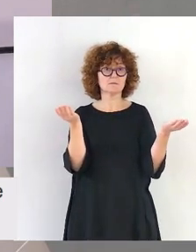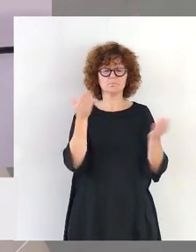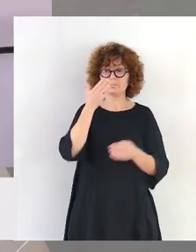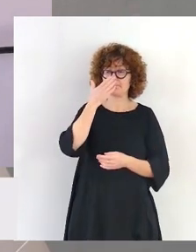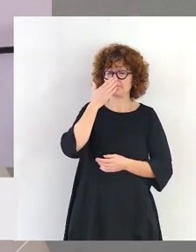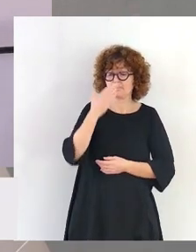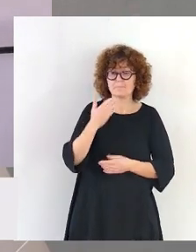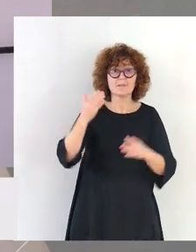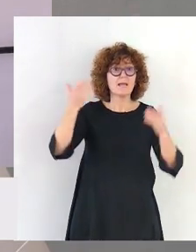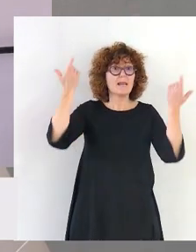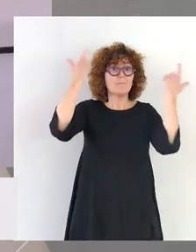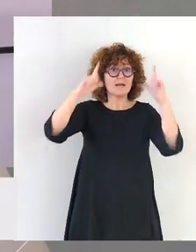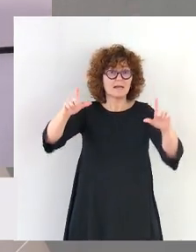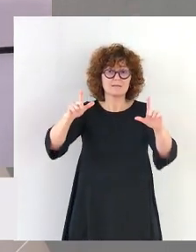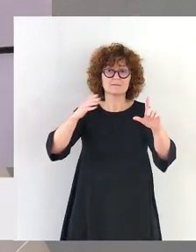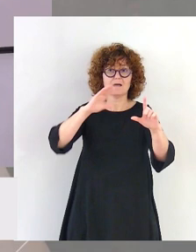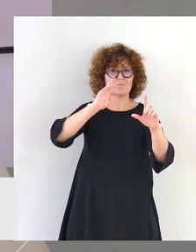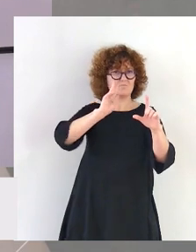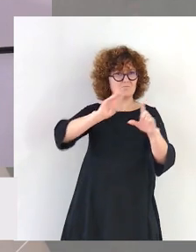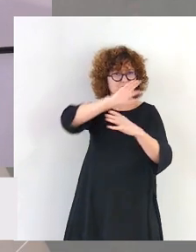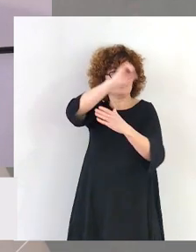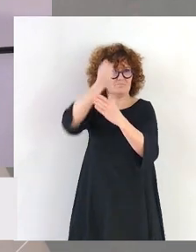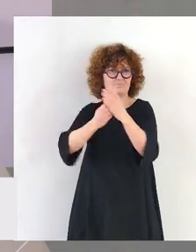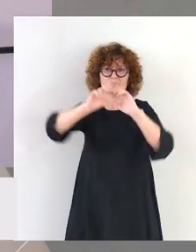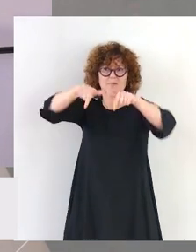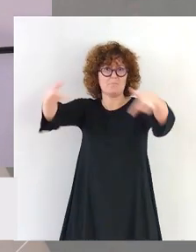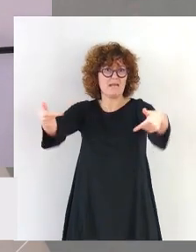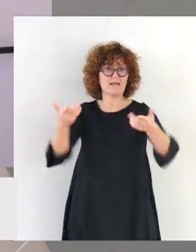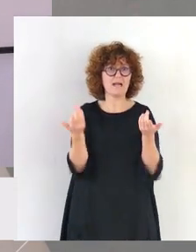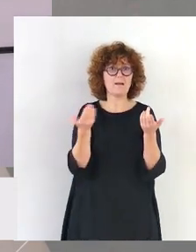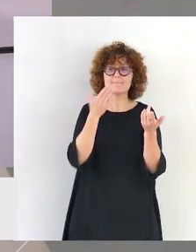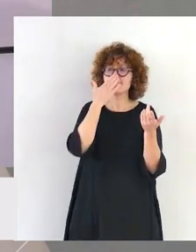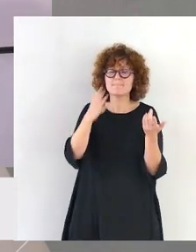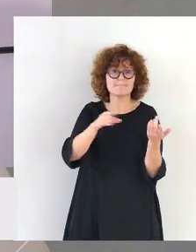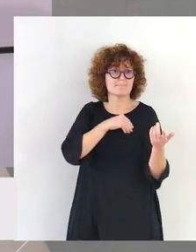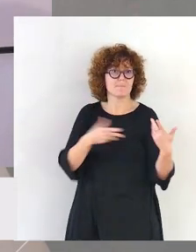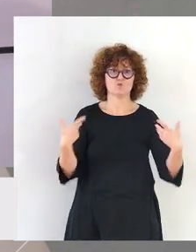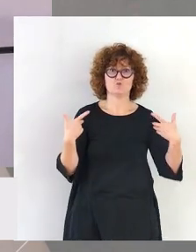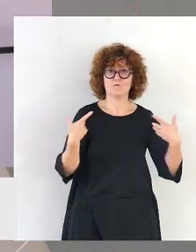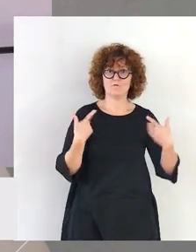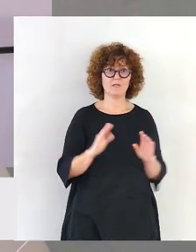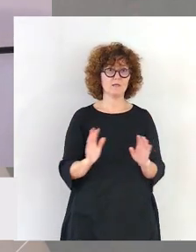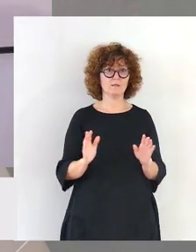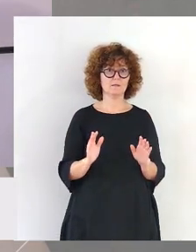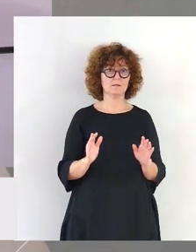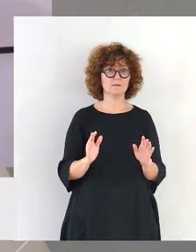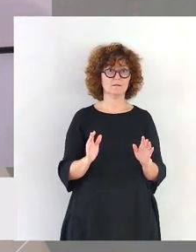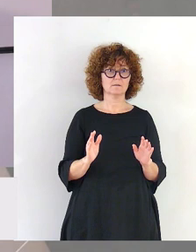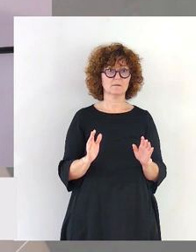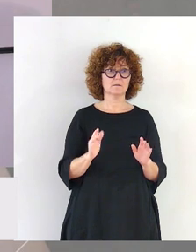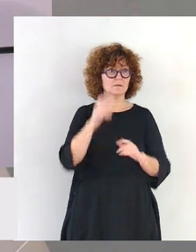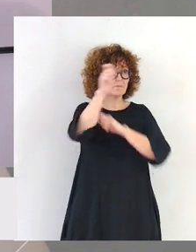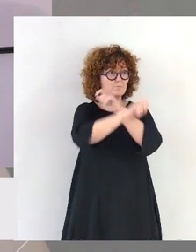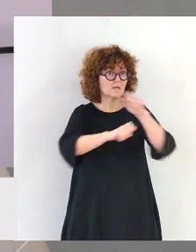esa pancarta la sufrir como como miembro de la humanidad se me hizo daño porque dice estas